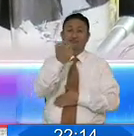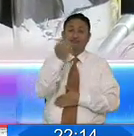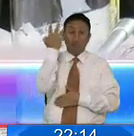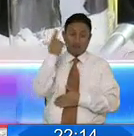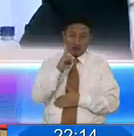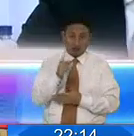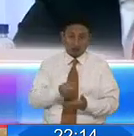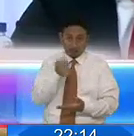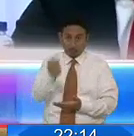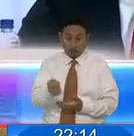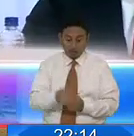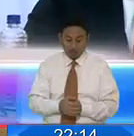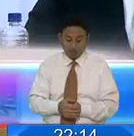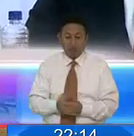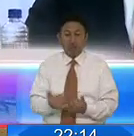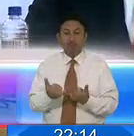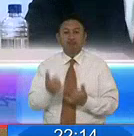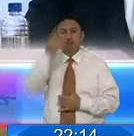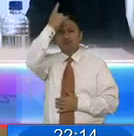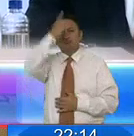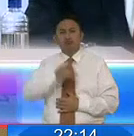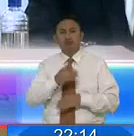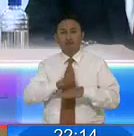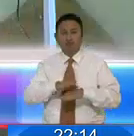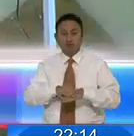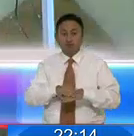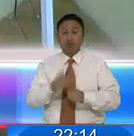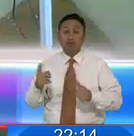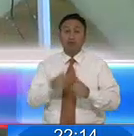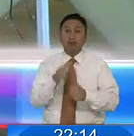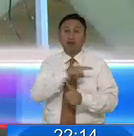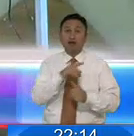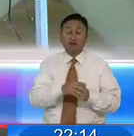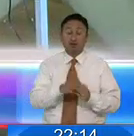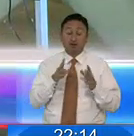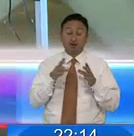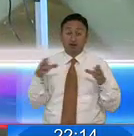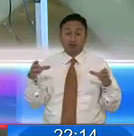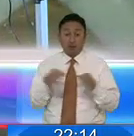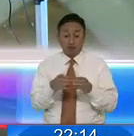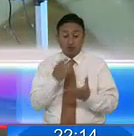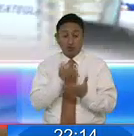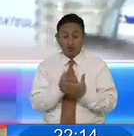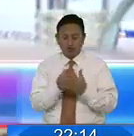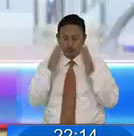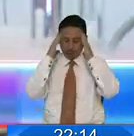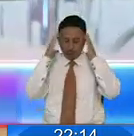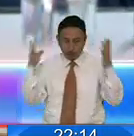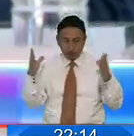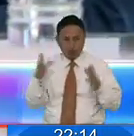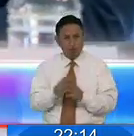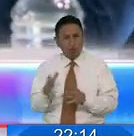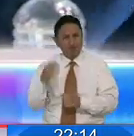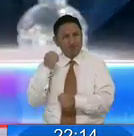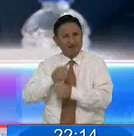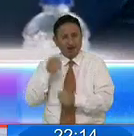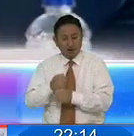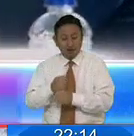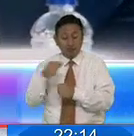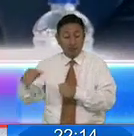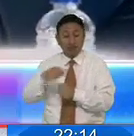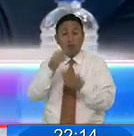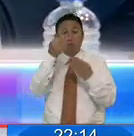la decisión se tomó luego de considerar la carga de trabajo de la comisión de régimen económico que también debía tratar este presupuesto